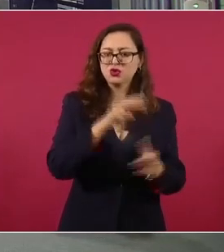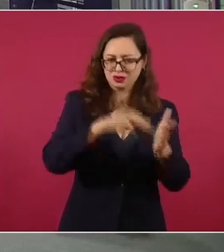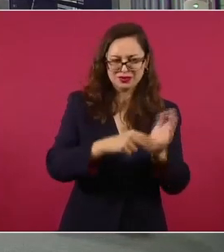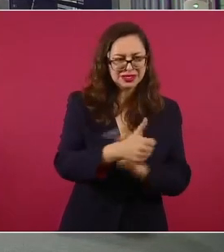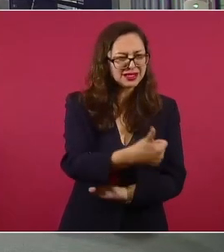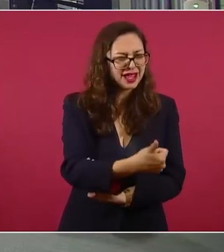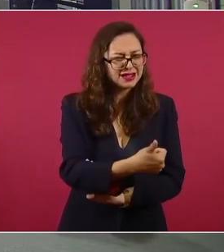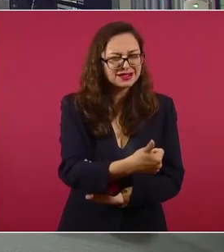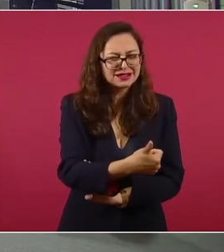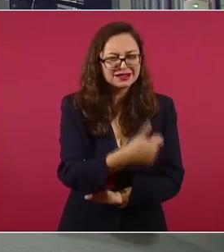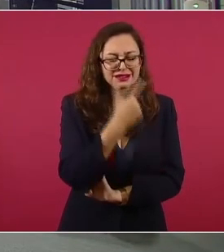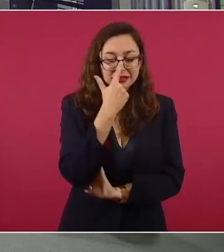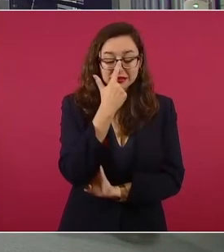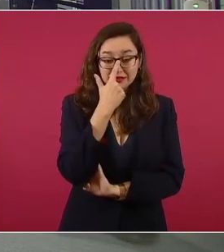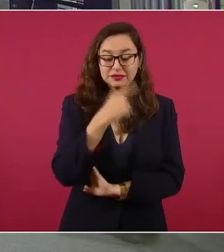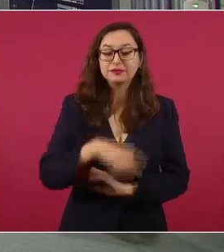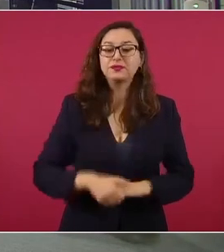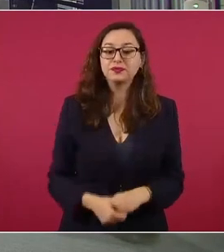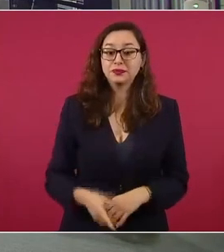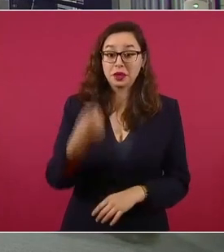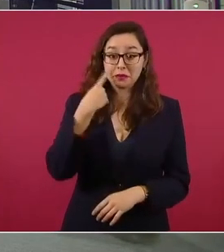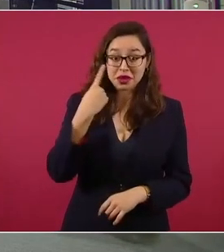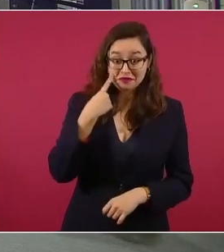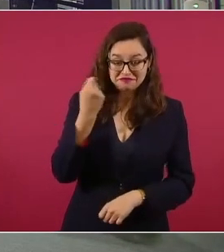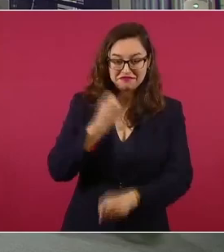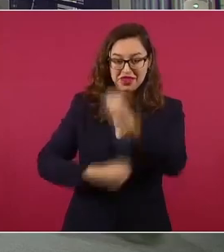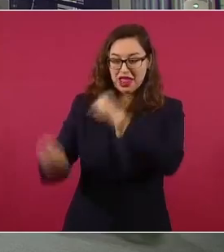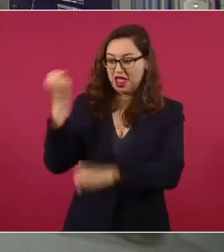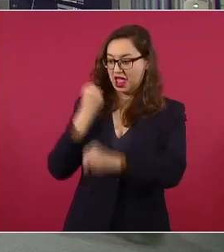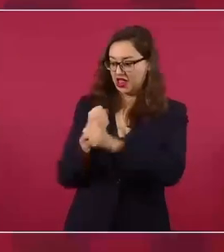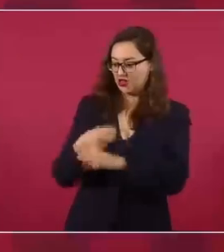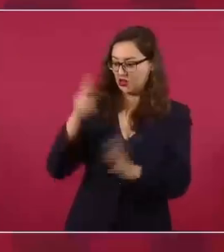2006 se robaron la presidencia.